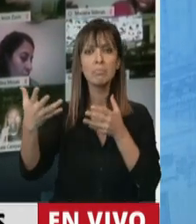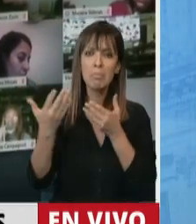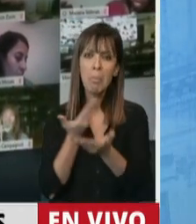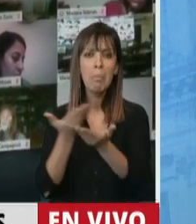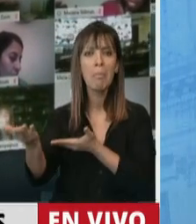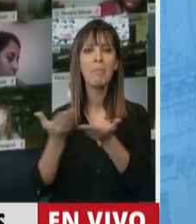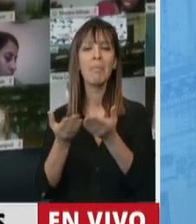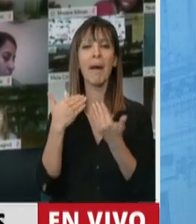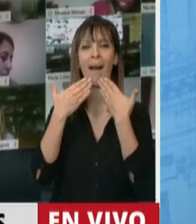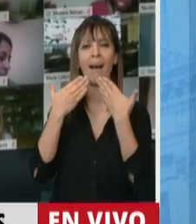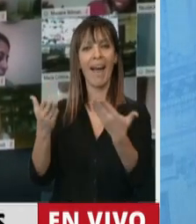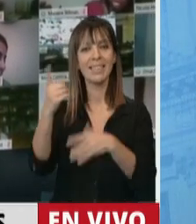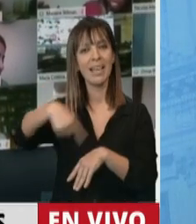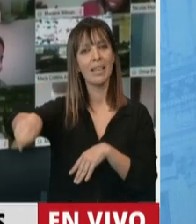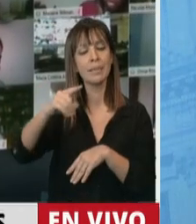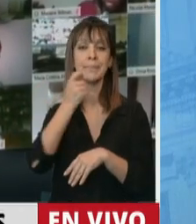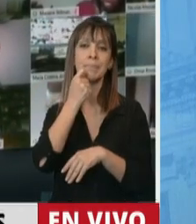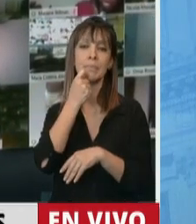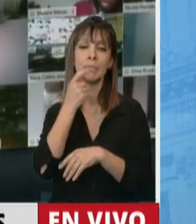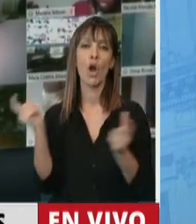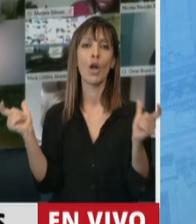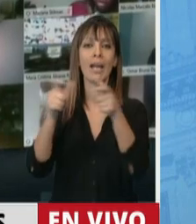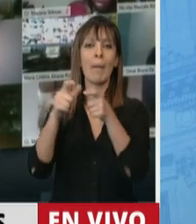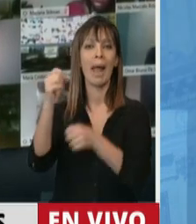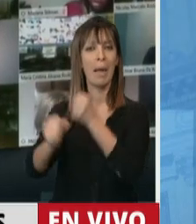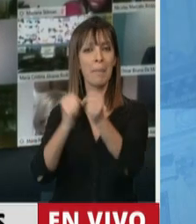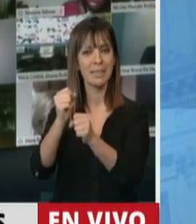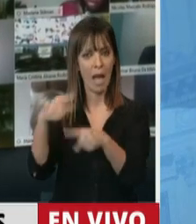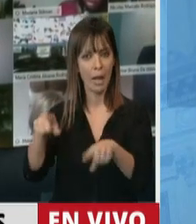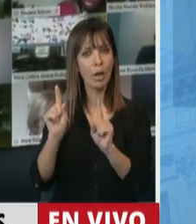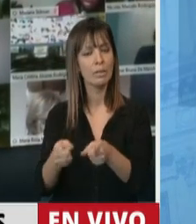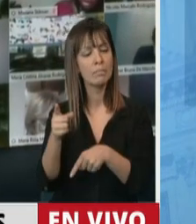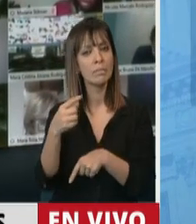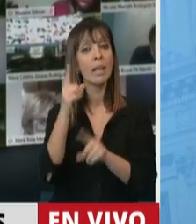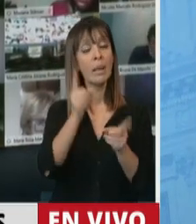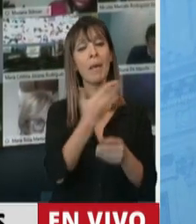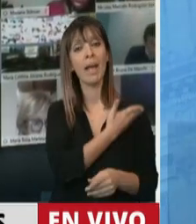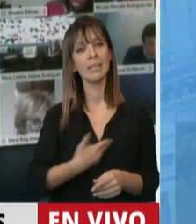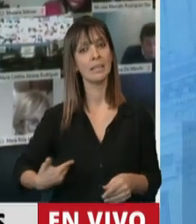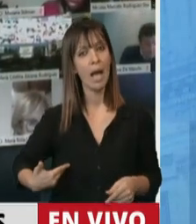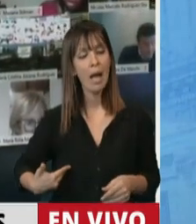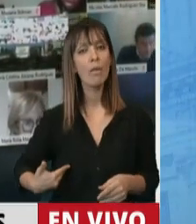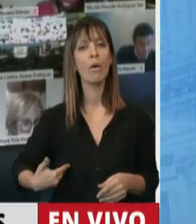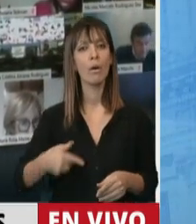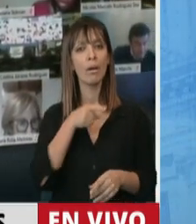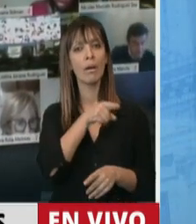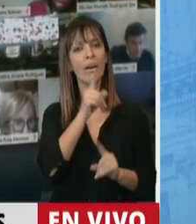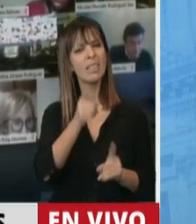ellos, la Cámara de Empresarios o los empleadores, y tener un Estado del cual haga de